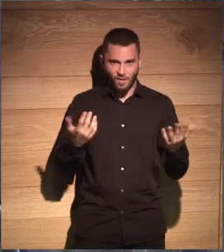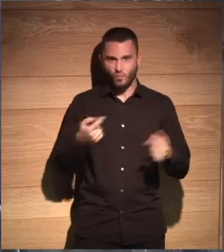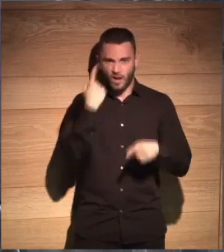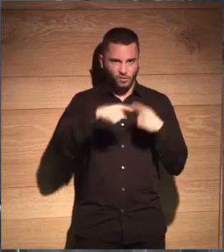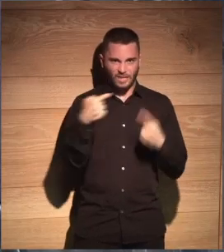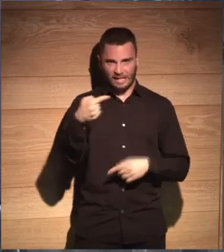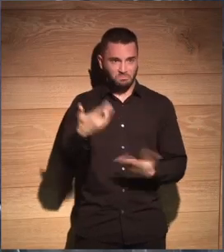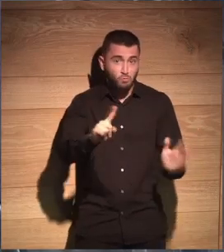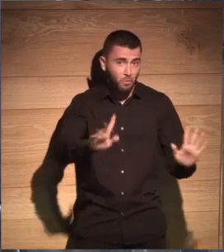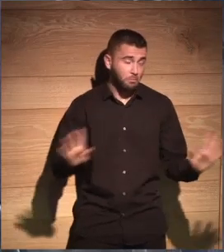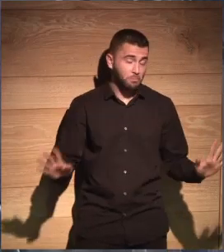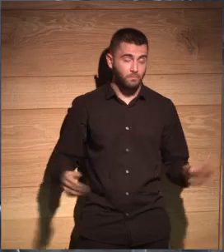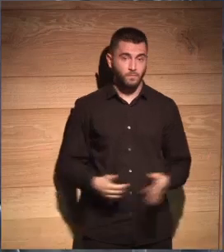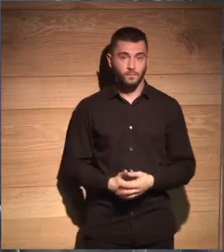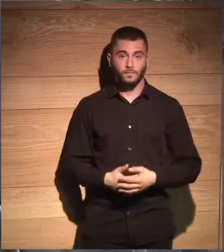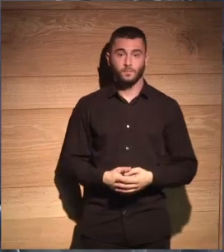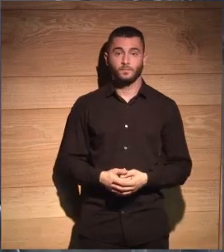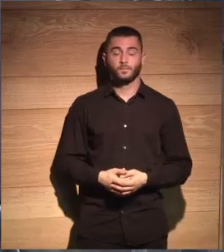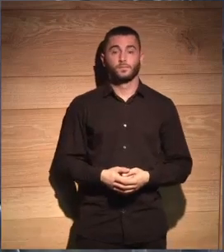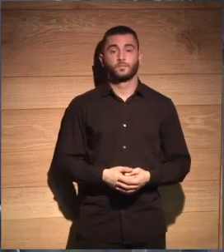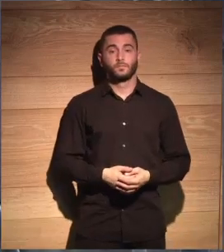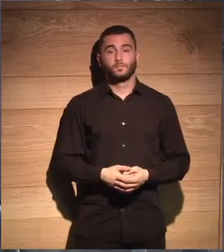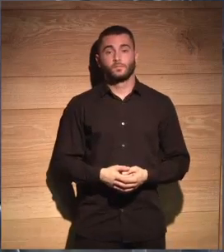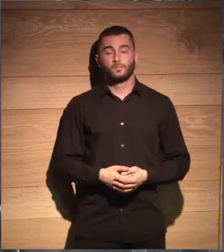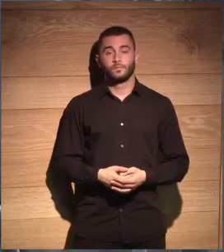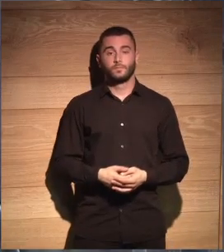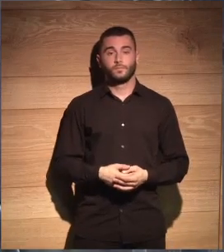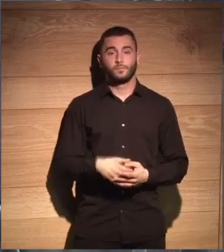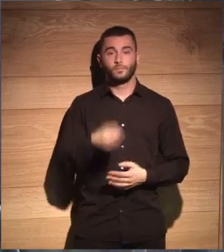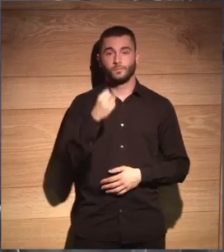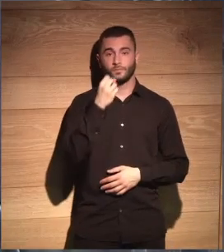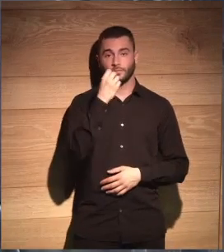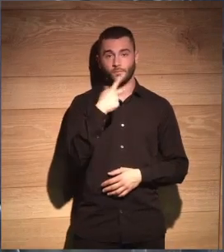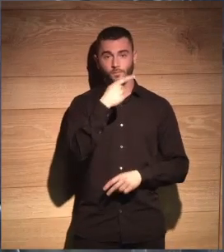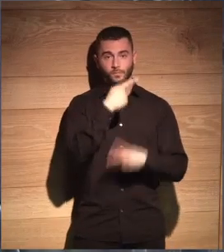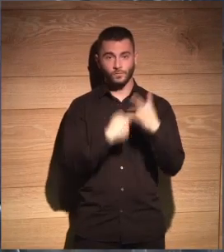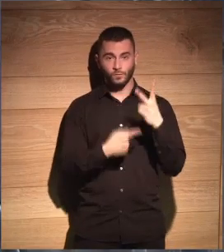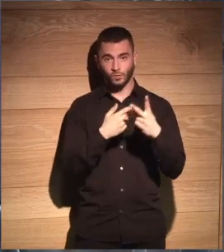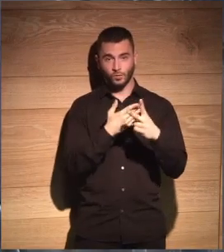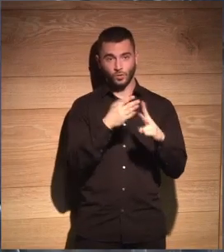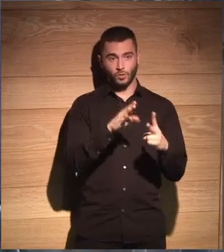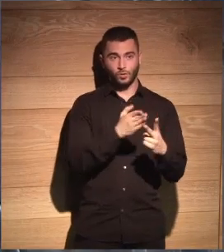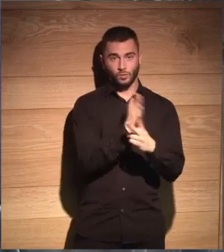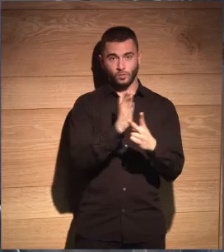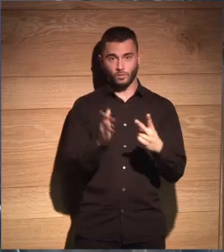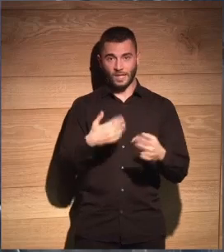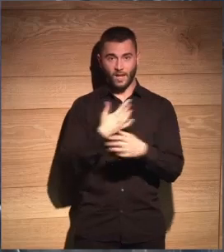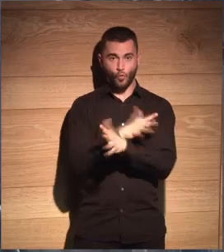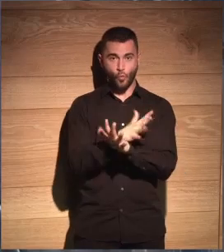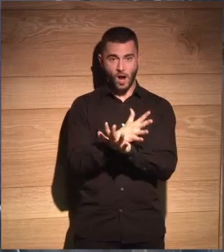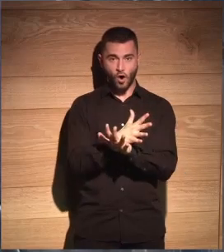denigrar. Y bueno, en el caso tanto los dos únicos derivados, digamos, de Blacksad hasta ahora, que es el juego de rol, como